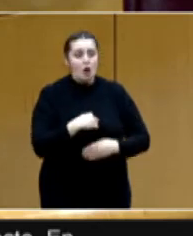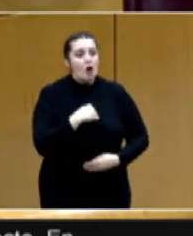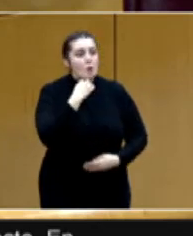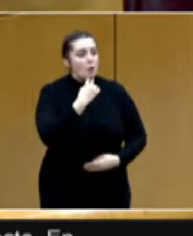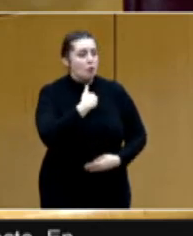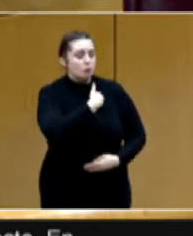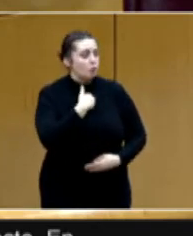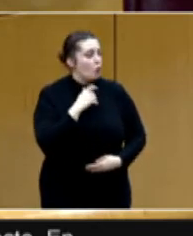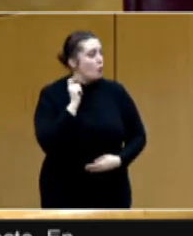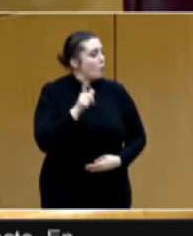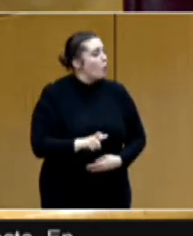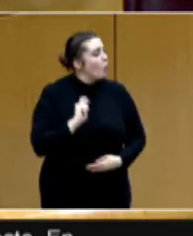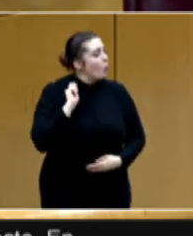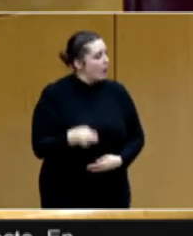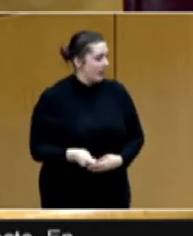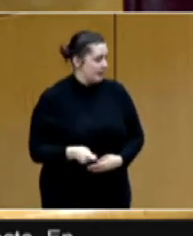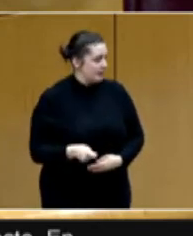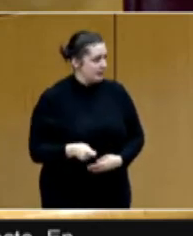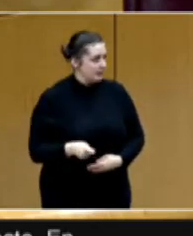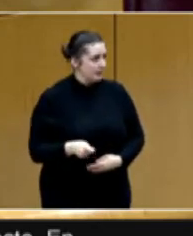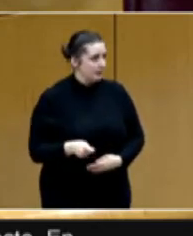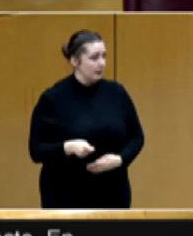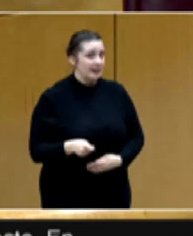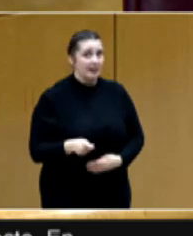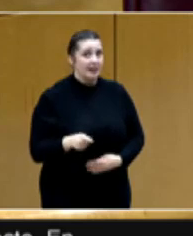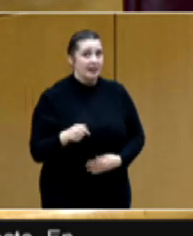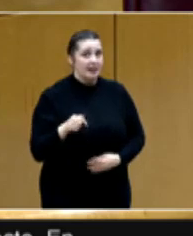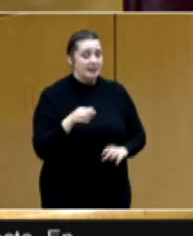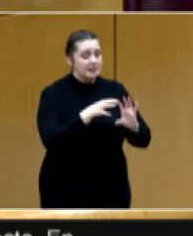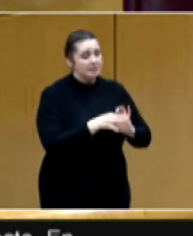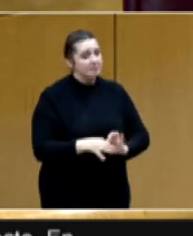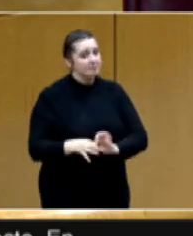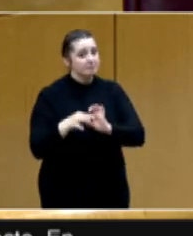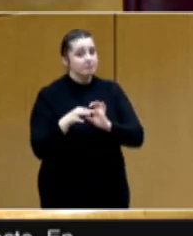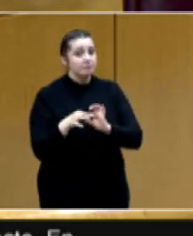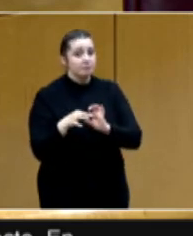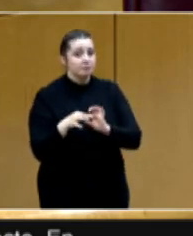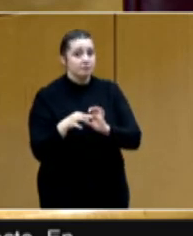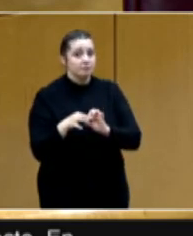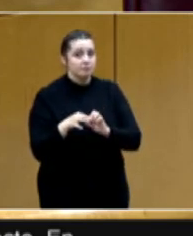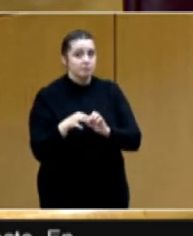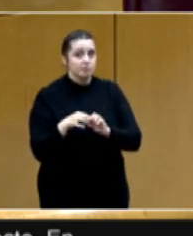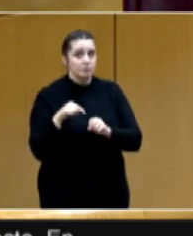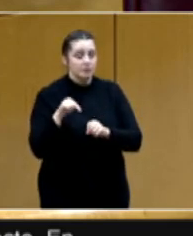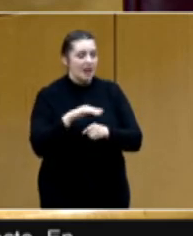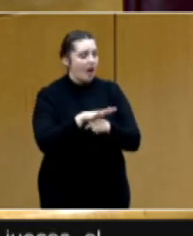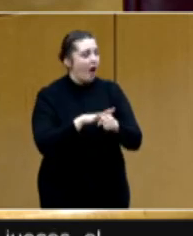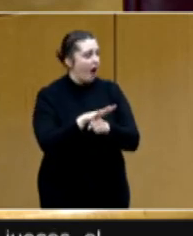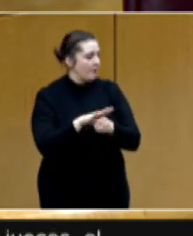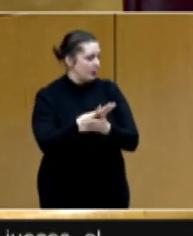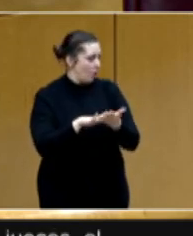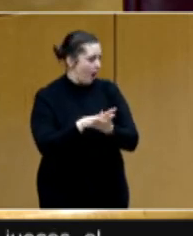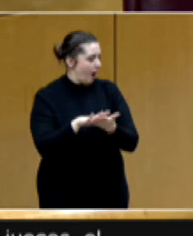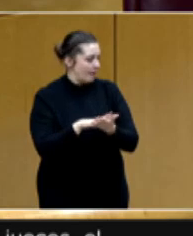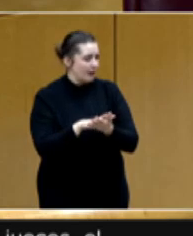el papel de los jueces en relación a este ámbito y